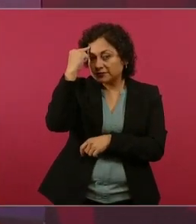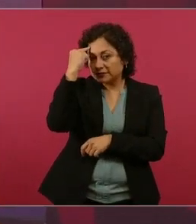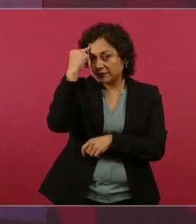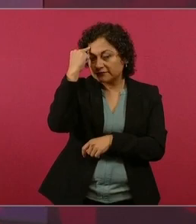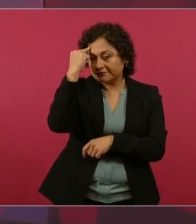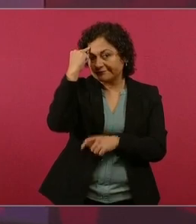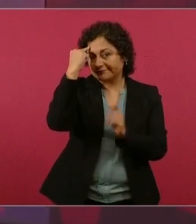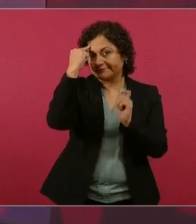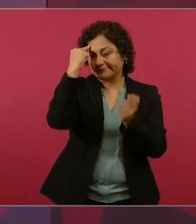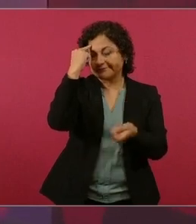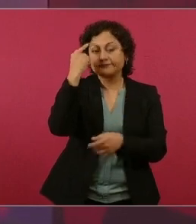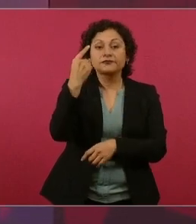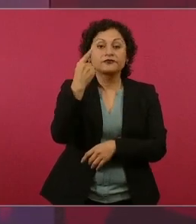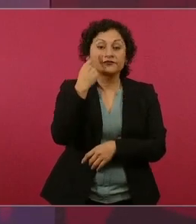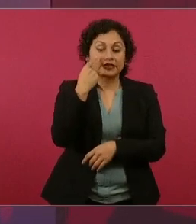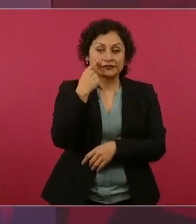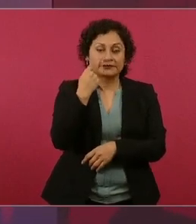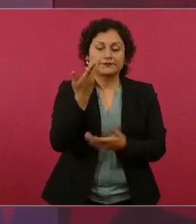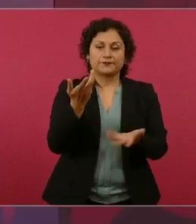que la toma del poder